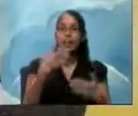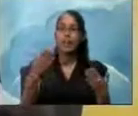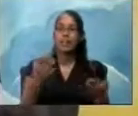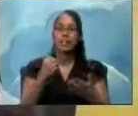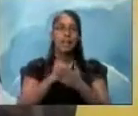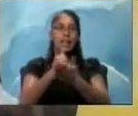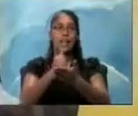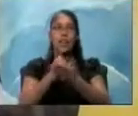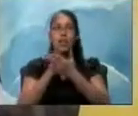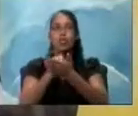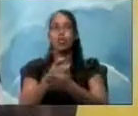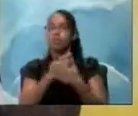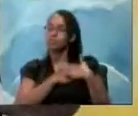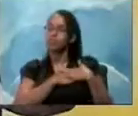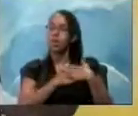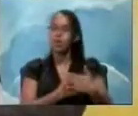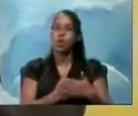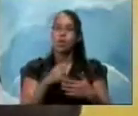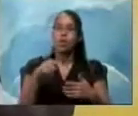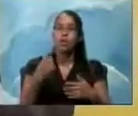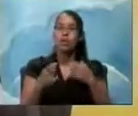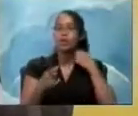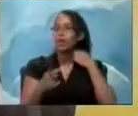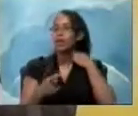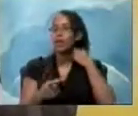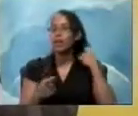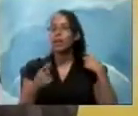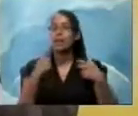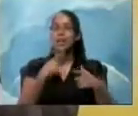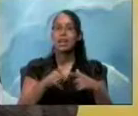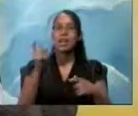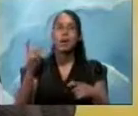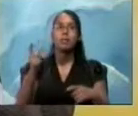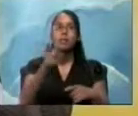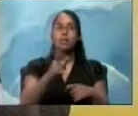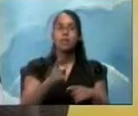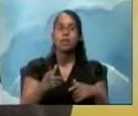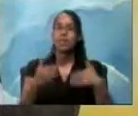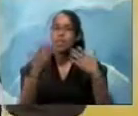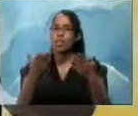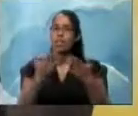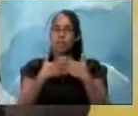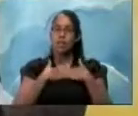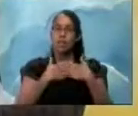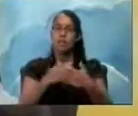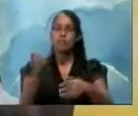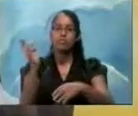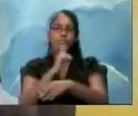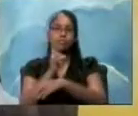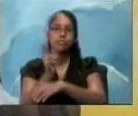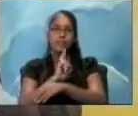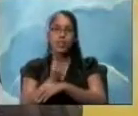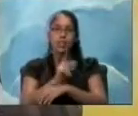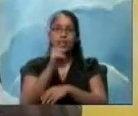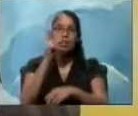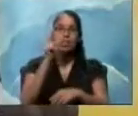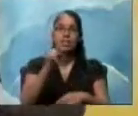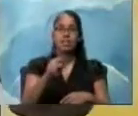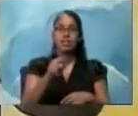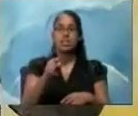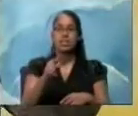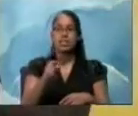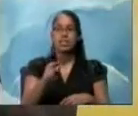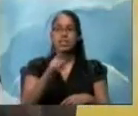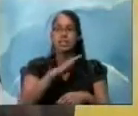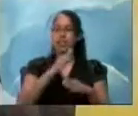ayuda en su beneficio. Cuando aquella persona dejan de darle los beneficios, inmediatamente se